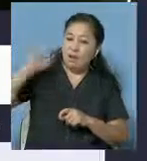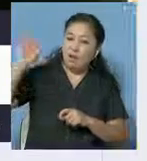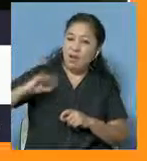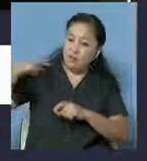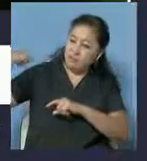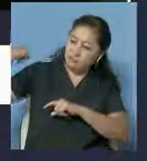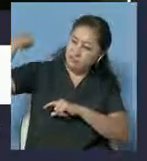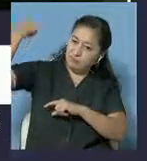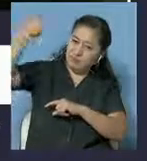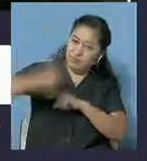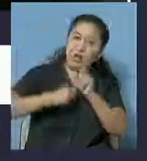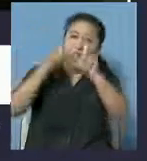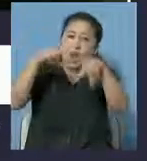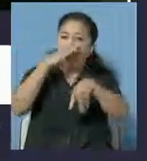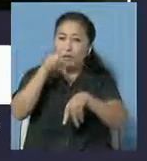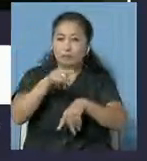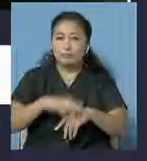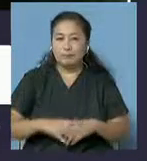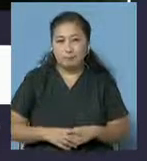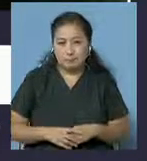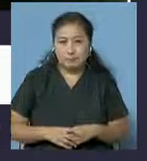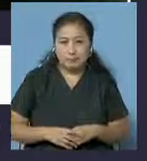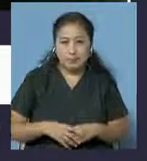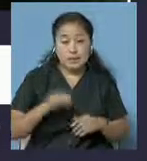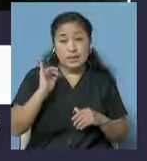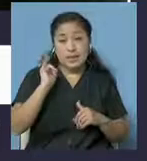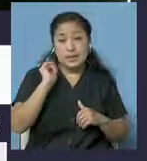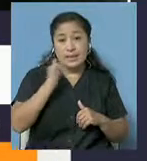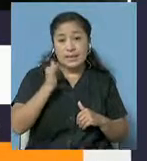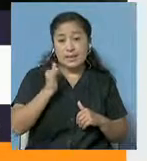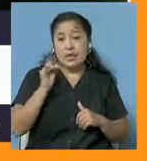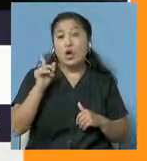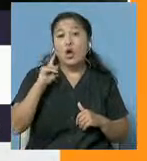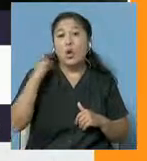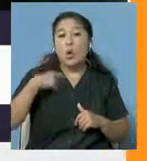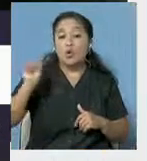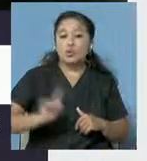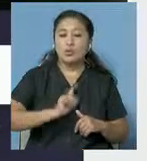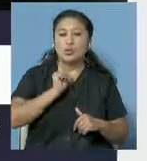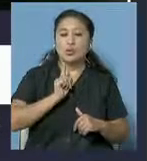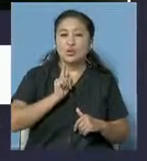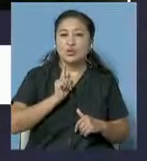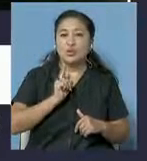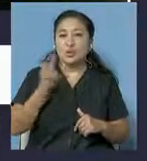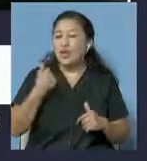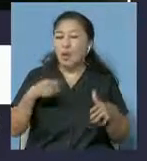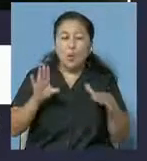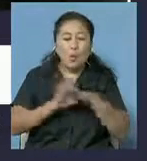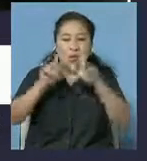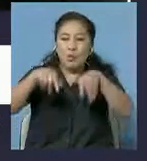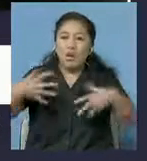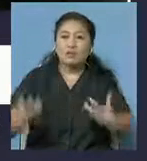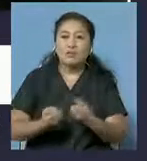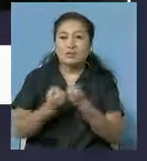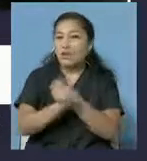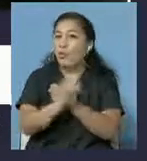pasado en Gimnasia? Sí, bueno, personalmente orgulloso de estar coincidiendo con este aniversario,